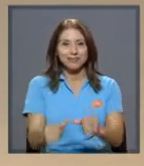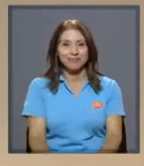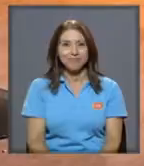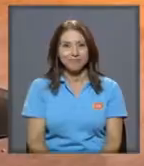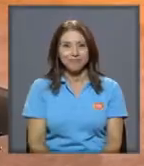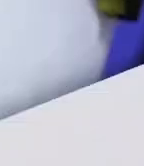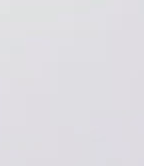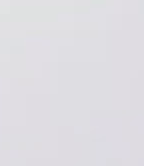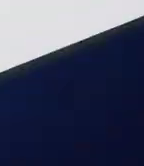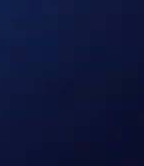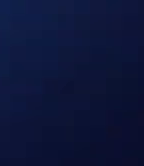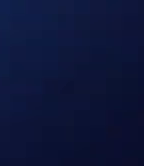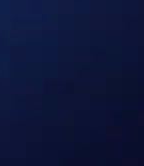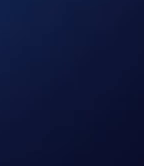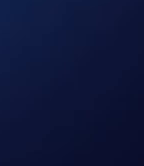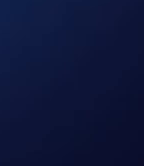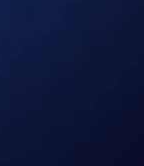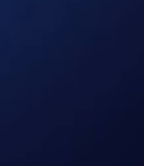Regresamos.